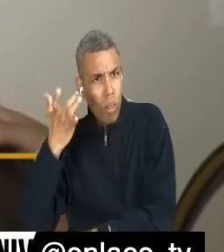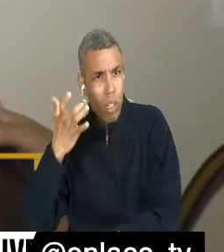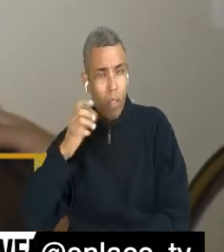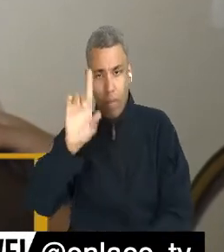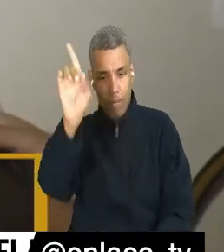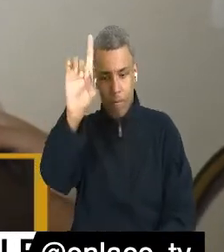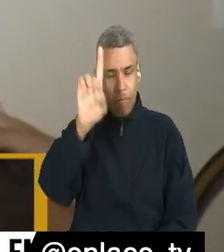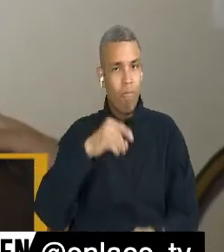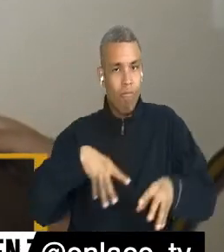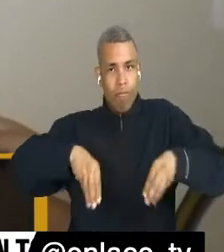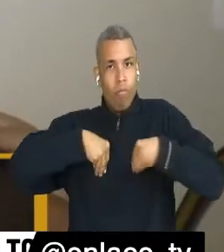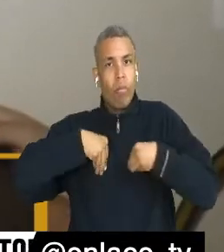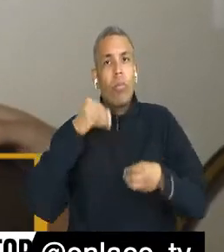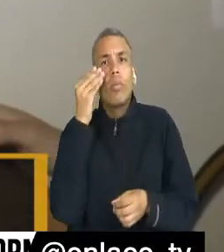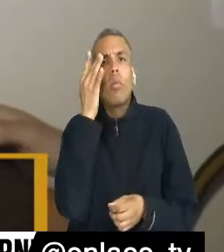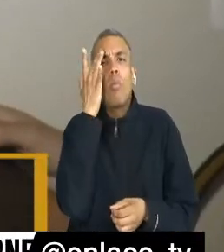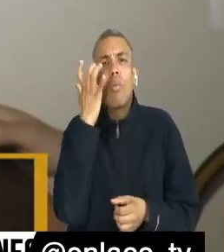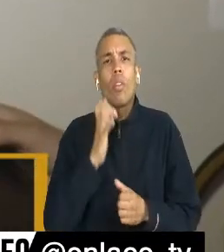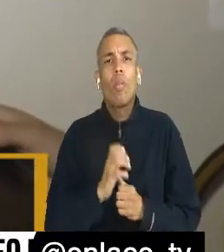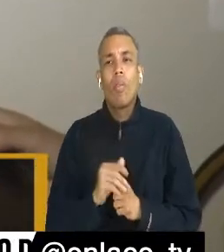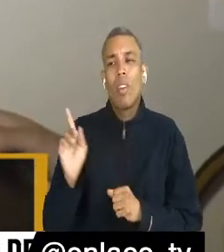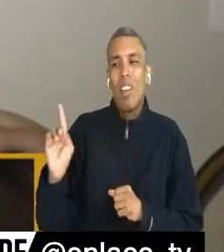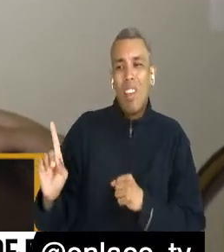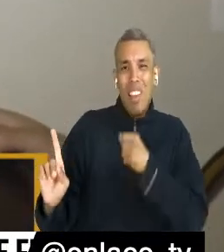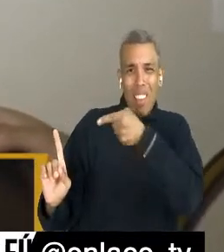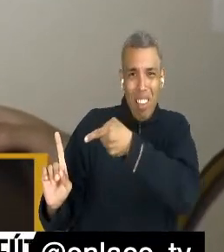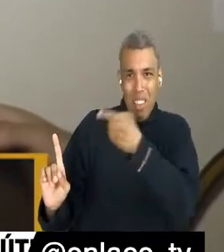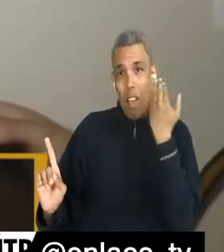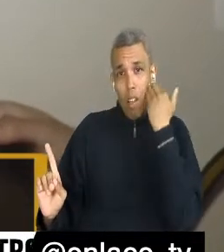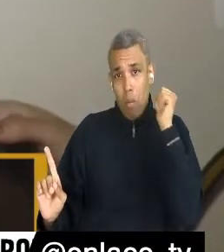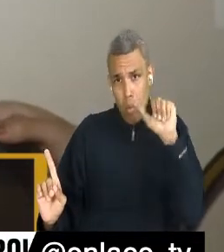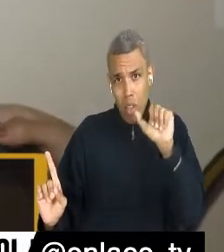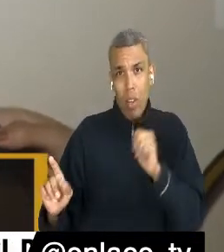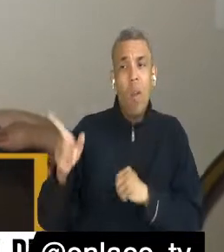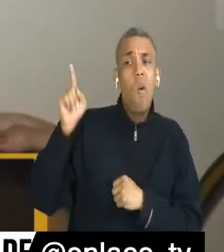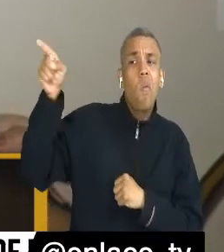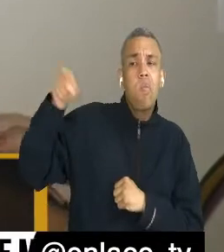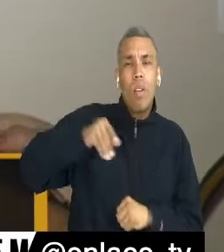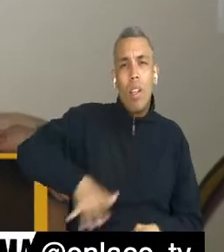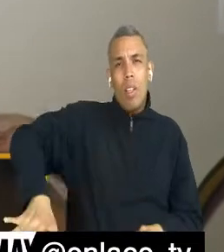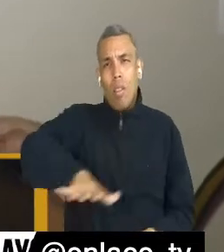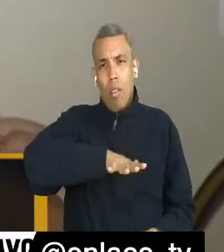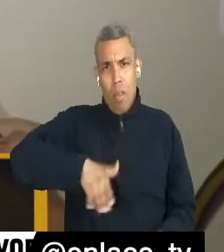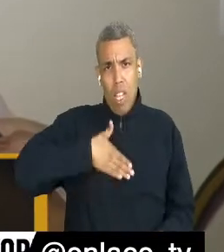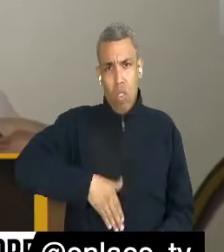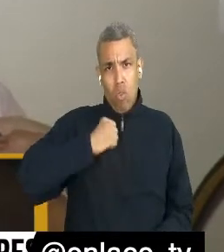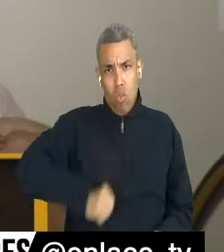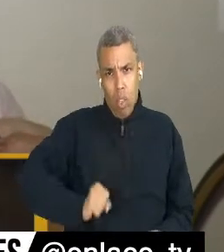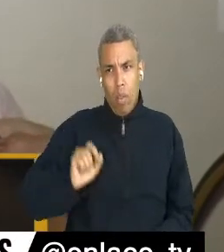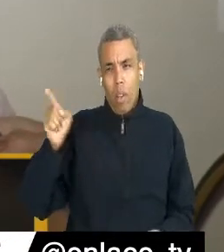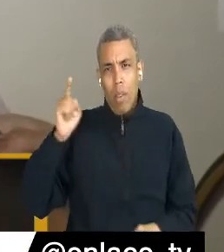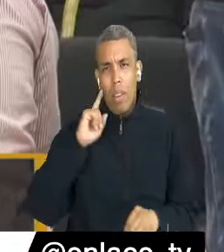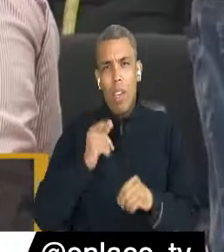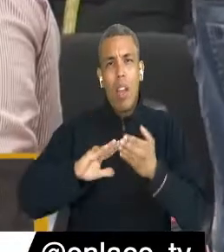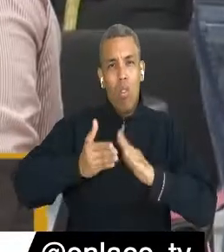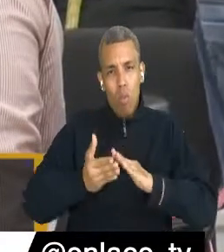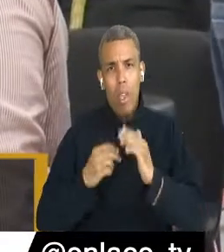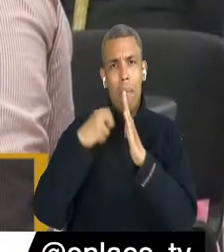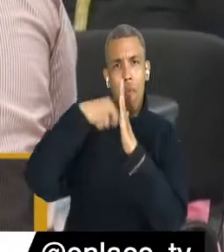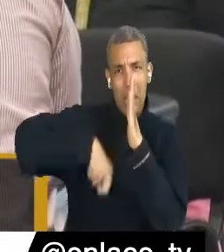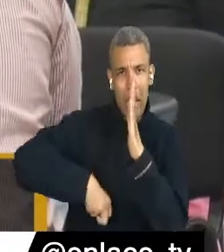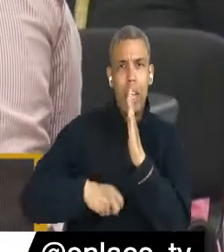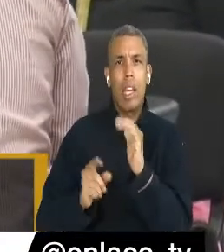su defensa de los mineros, de los campesinos mineros y del territorio del sur de Bolívar. Andrés Gil, integrante de Marcha Patriótica, aseguró